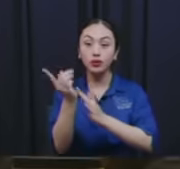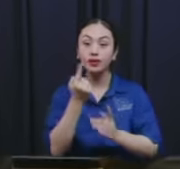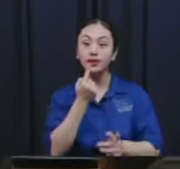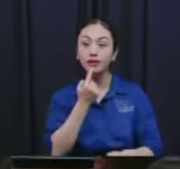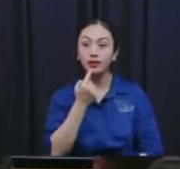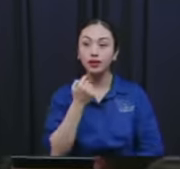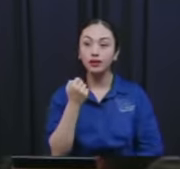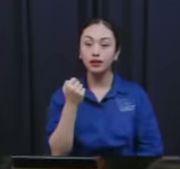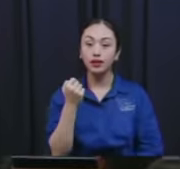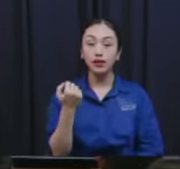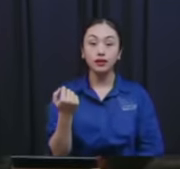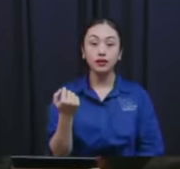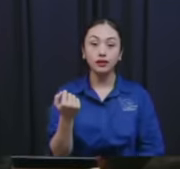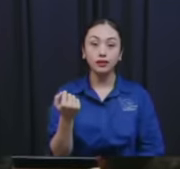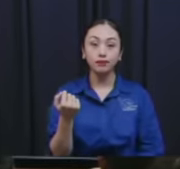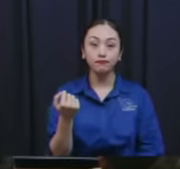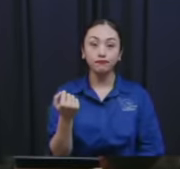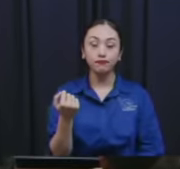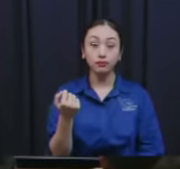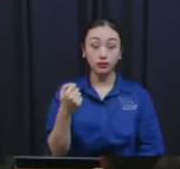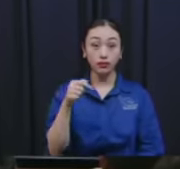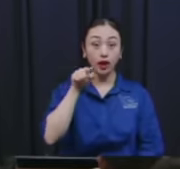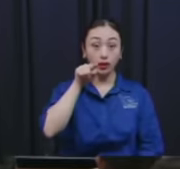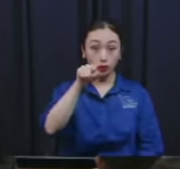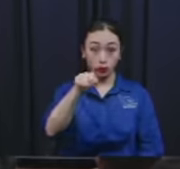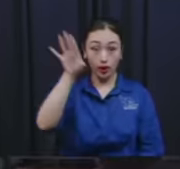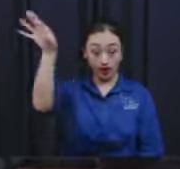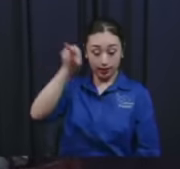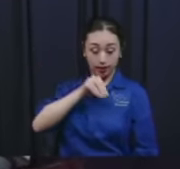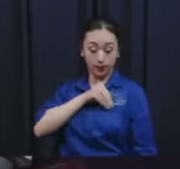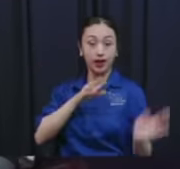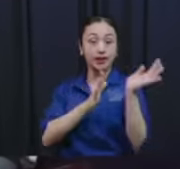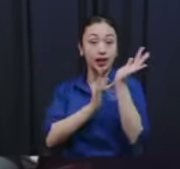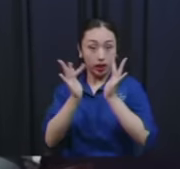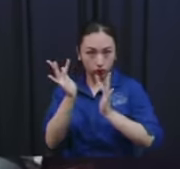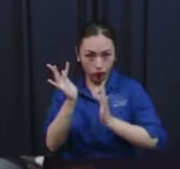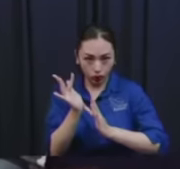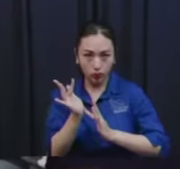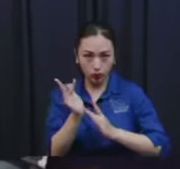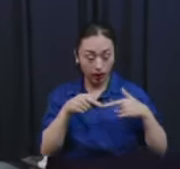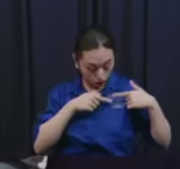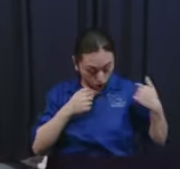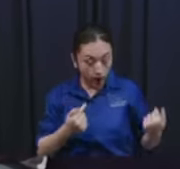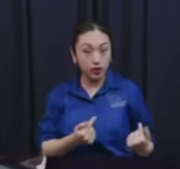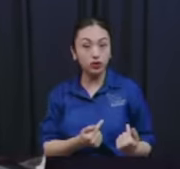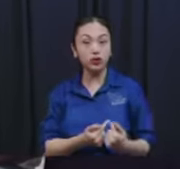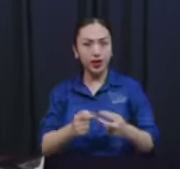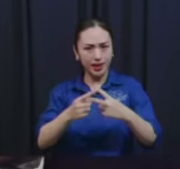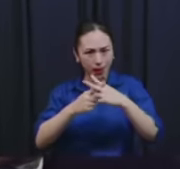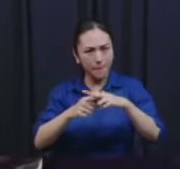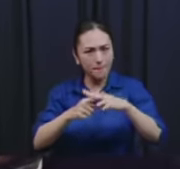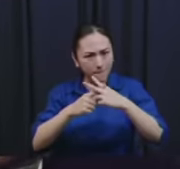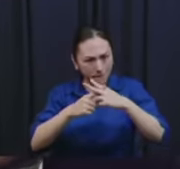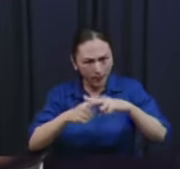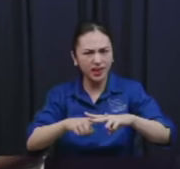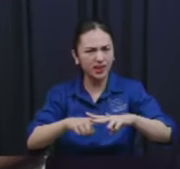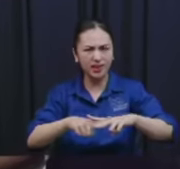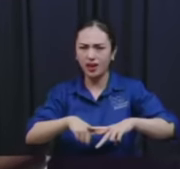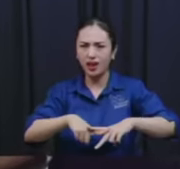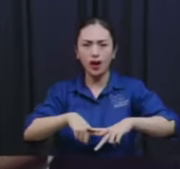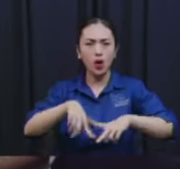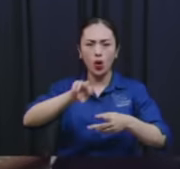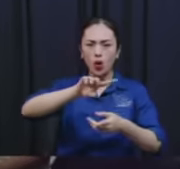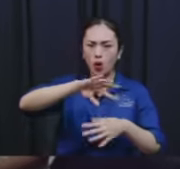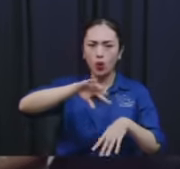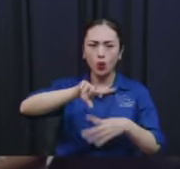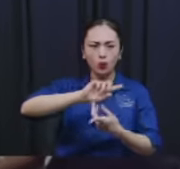y entonces tú lo recibes Y entonces se mete en ti y empieza una Revolución en tus entrañas que nadie entiende